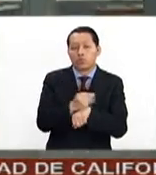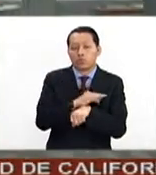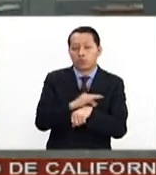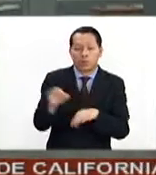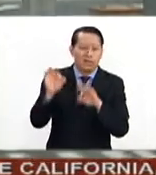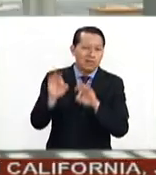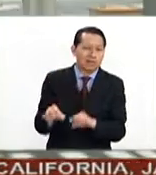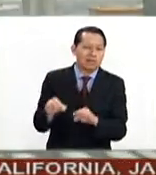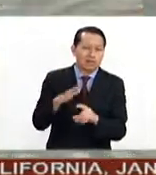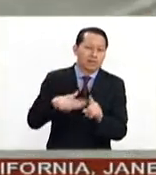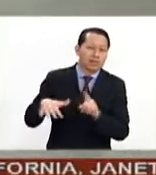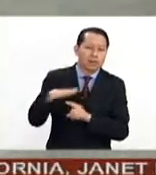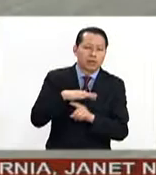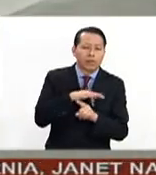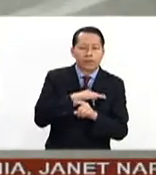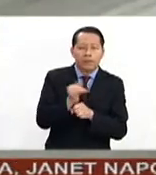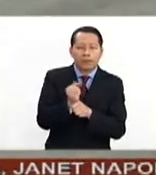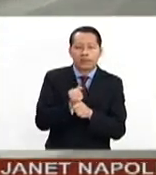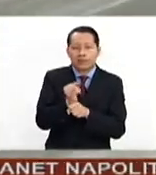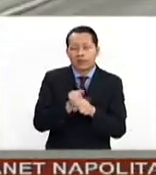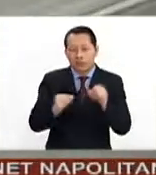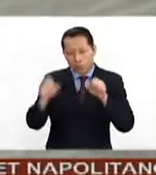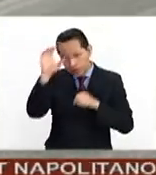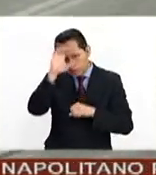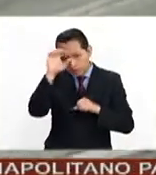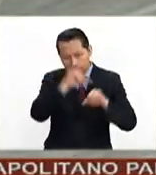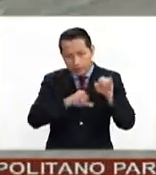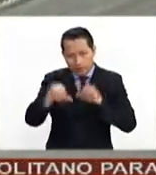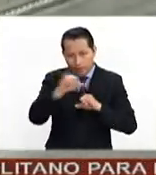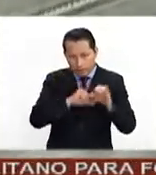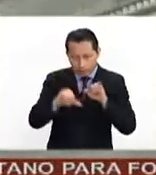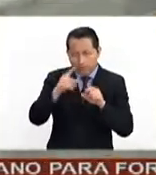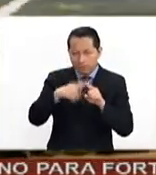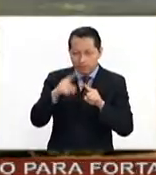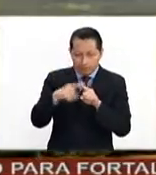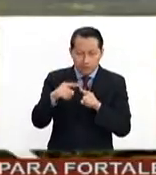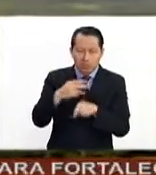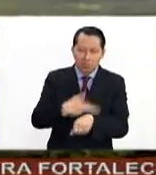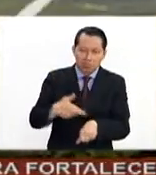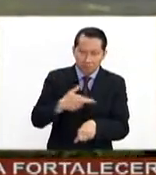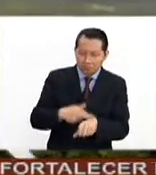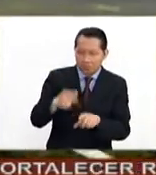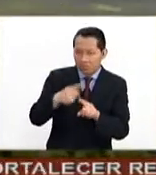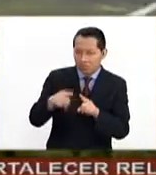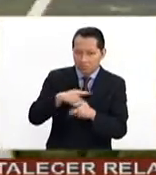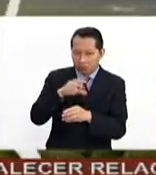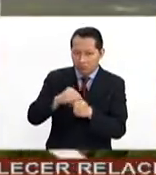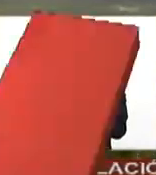en el sector a través de la investigación científica, la regulación y el desarrollo industrial.